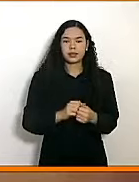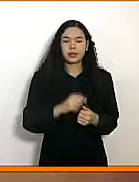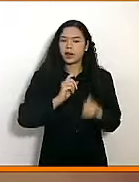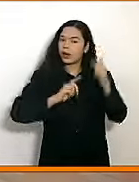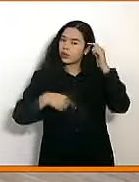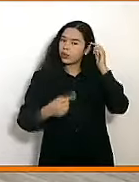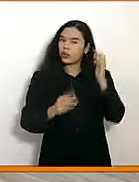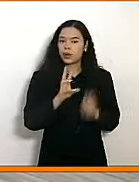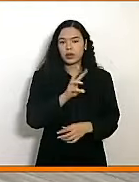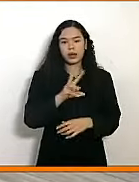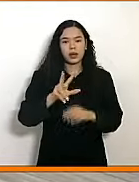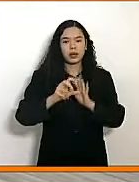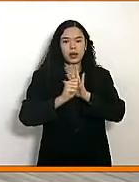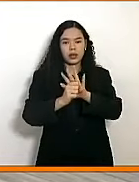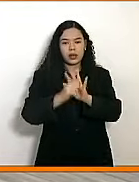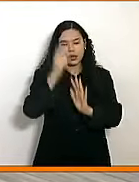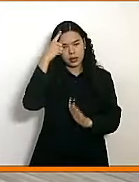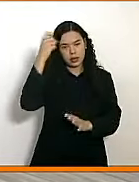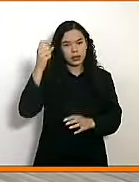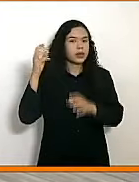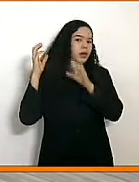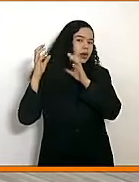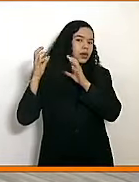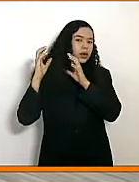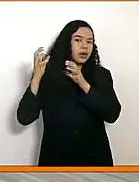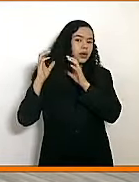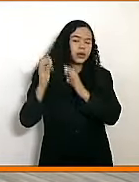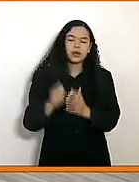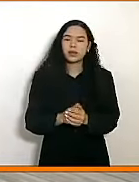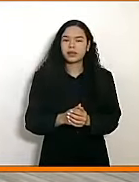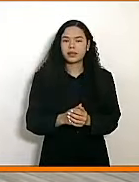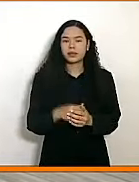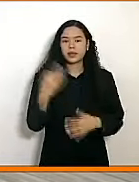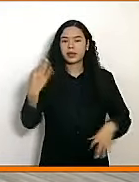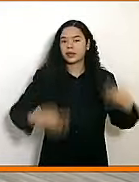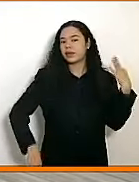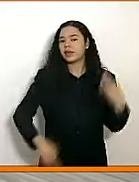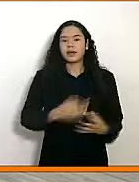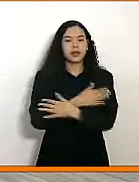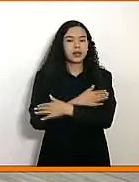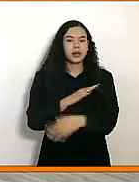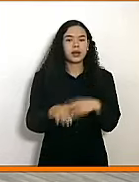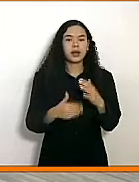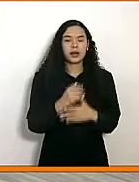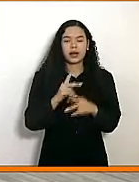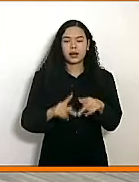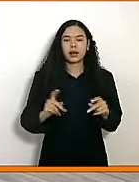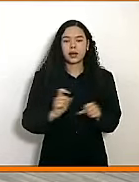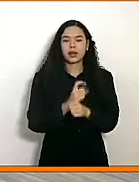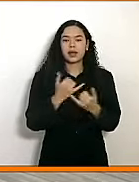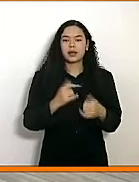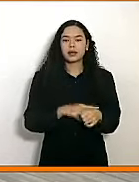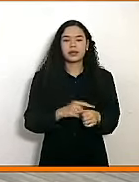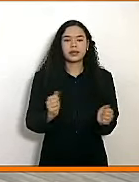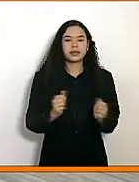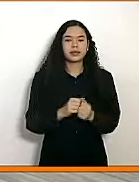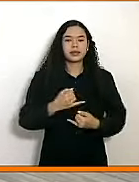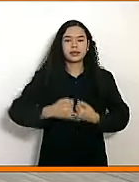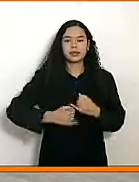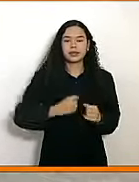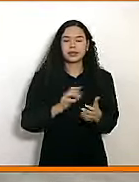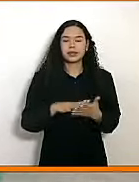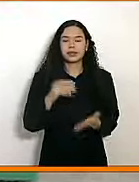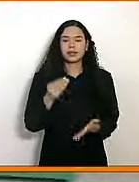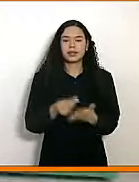en Diaria es el 63 con su símbolo de sueños Coco. Muchas felicidades a los ganadores. Ahora sí, acompáñenme